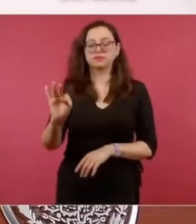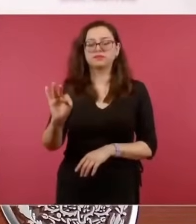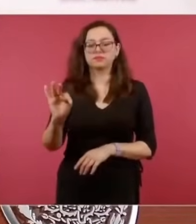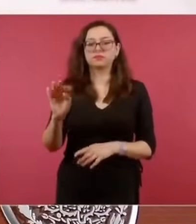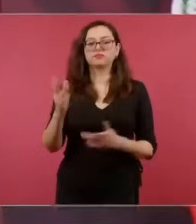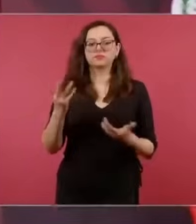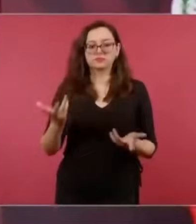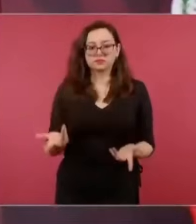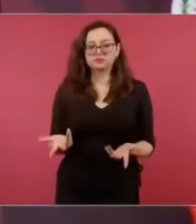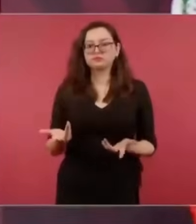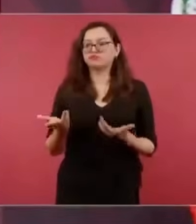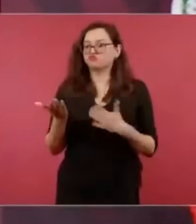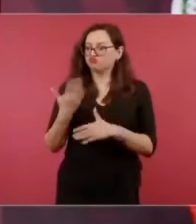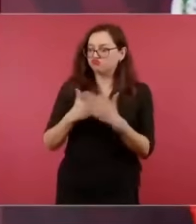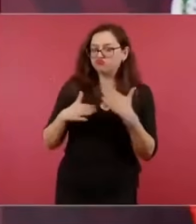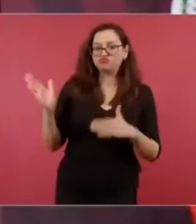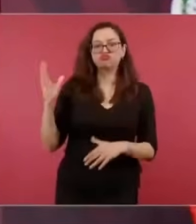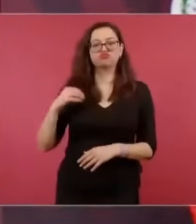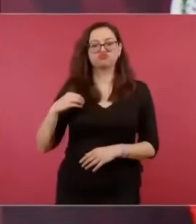de contar con bienestar,